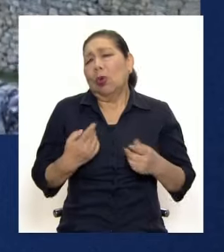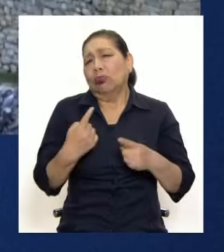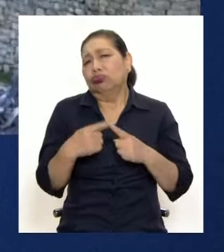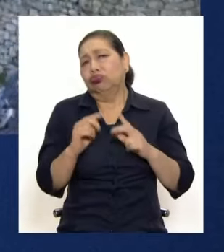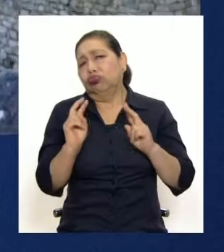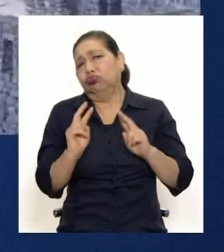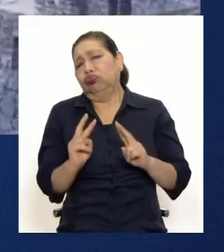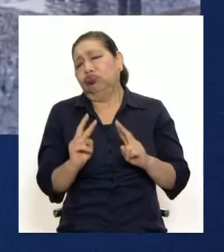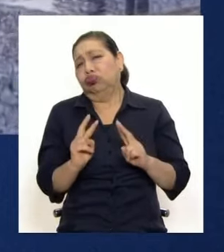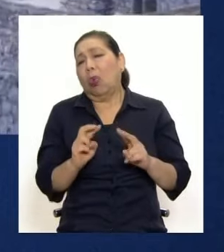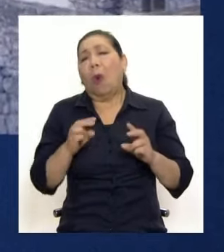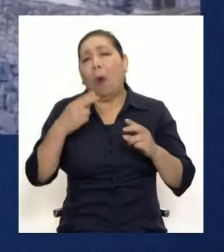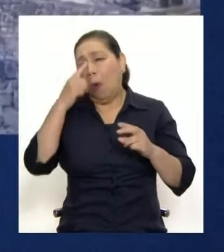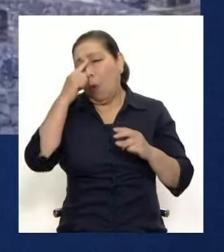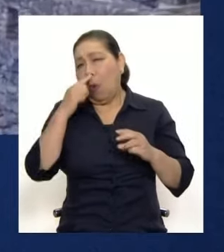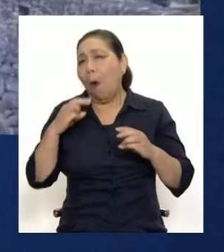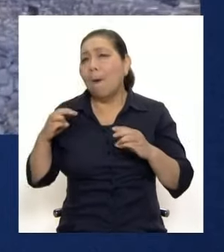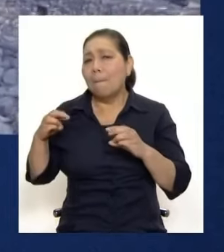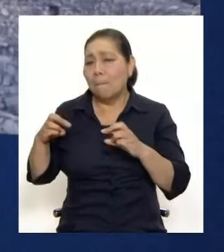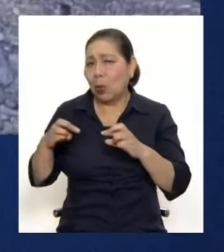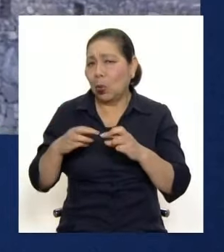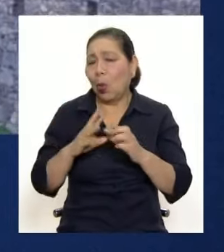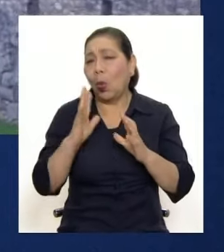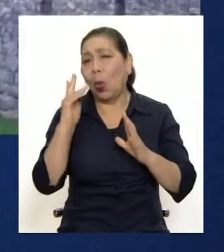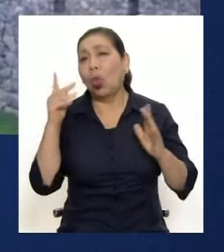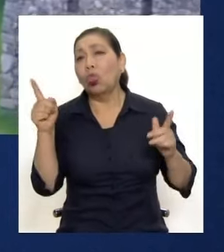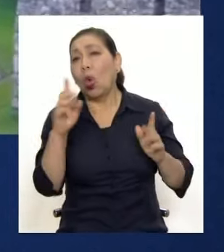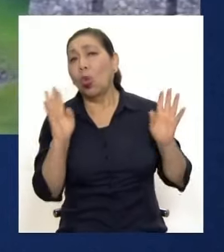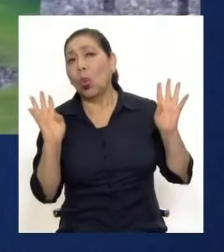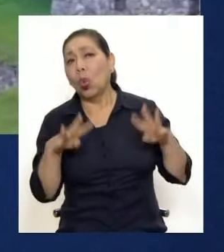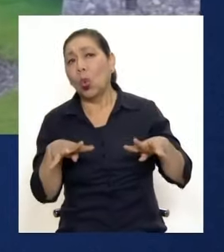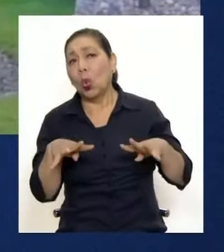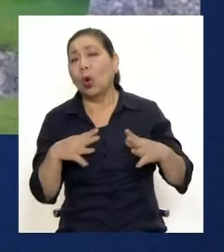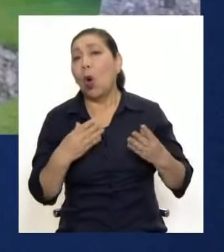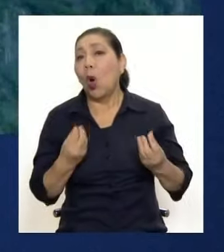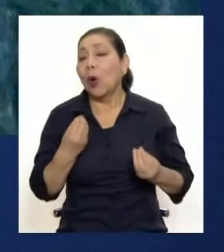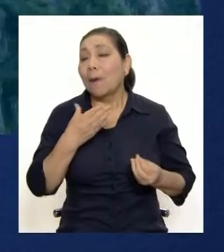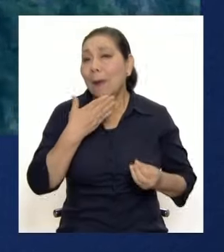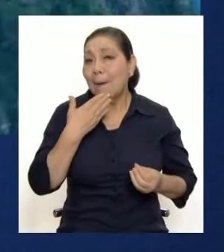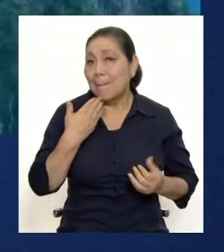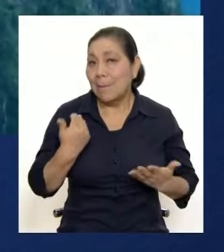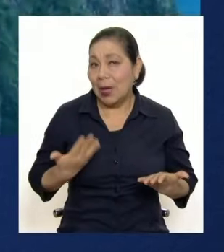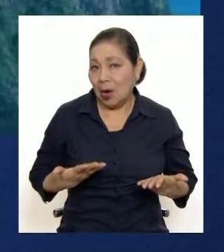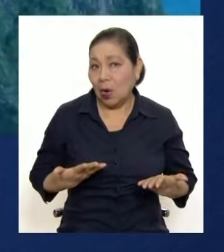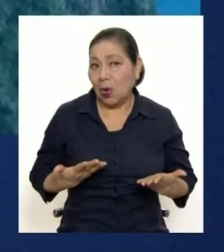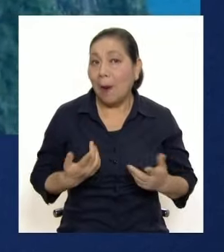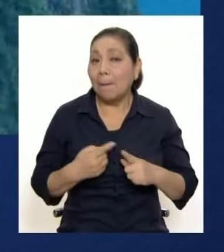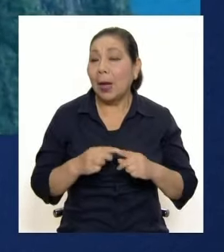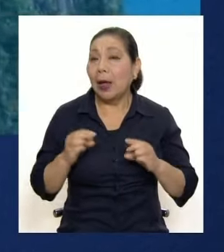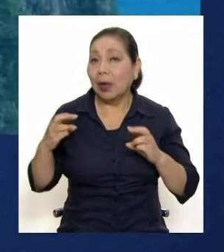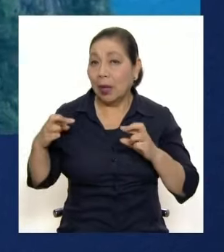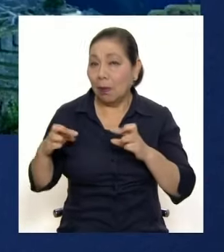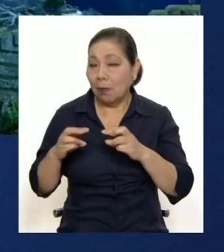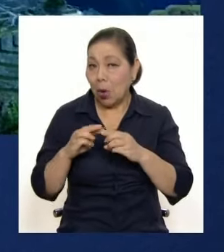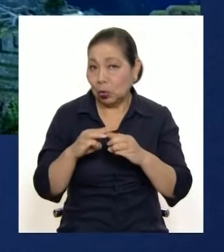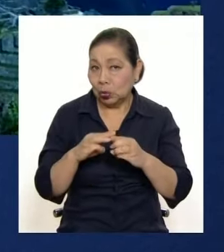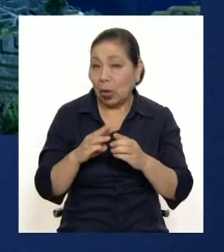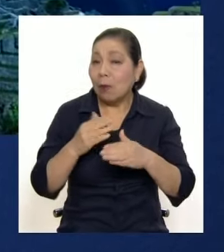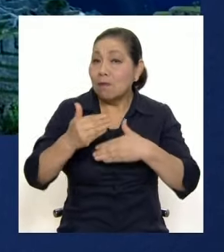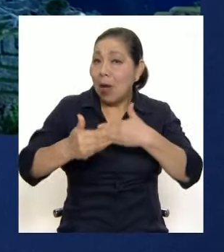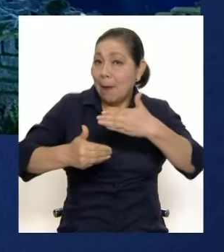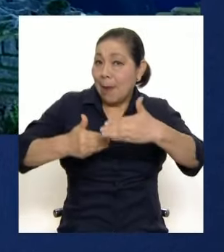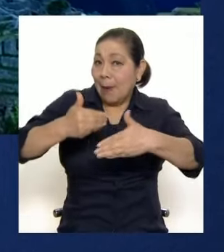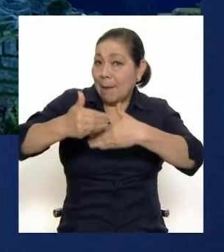eh machupichu es el gran atractivo veremos Cómo mejoramos para que machupichu sea cada